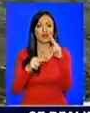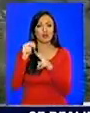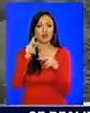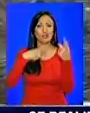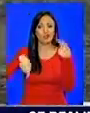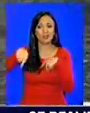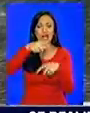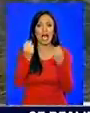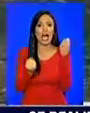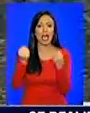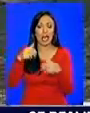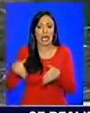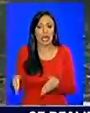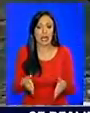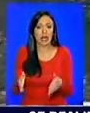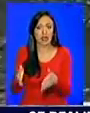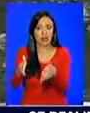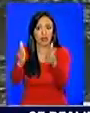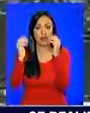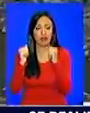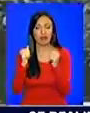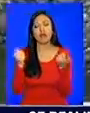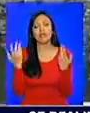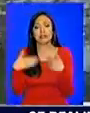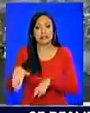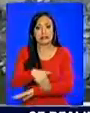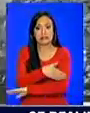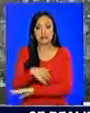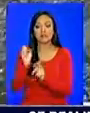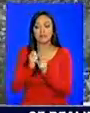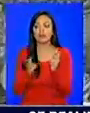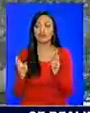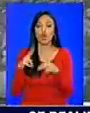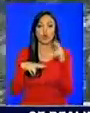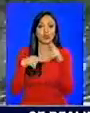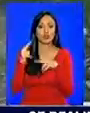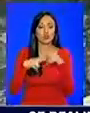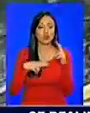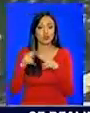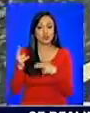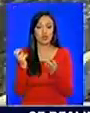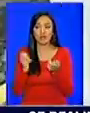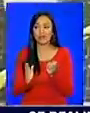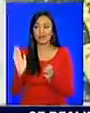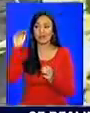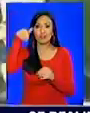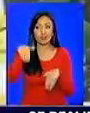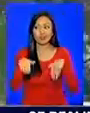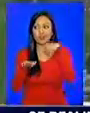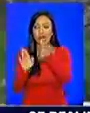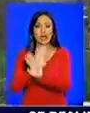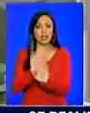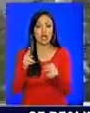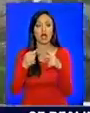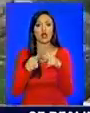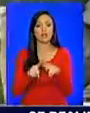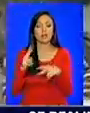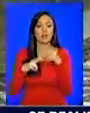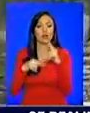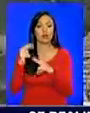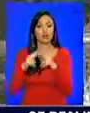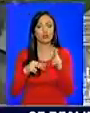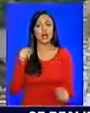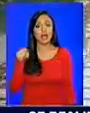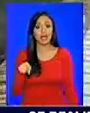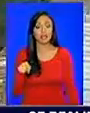hemos iniciado ya el puente que va sobre el río San Pedro, paralelo al puente existente de la avenida Ilaló, y hemos empezado la construcción y vamos a ya